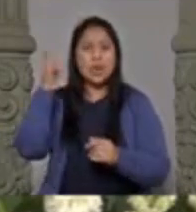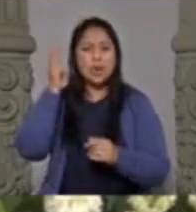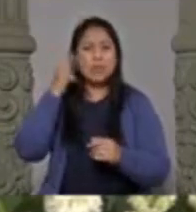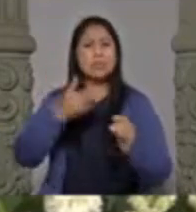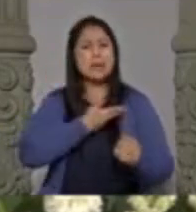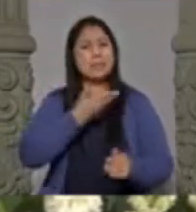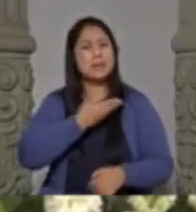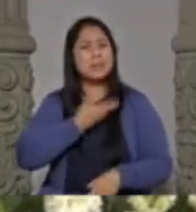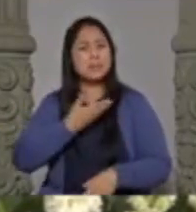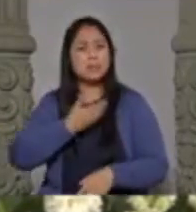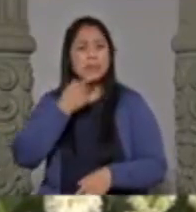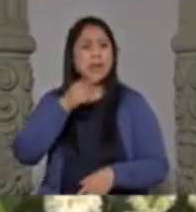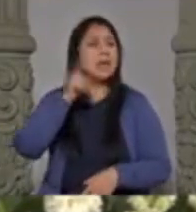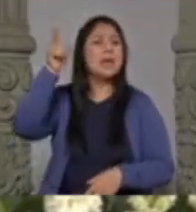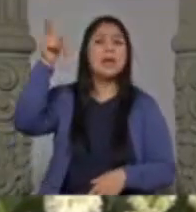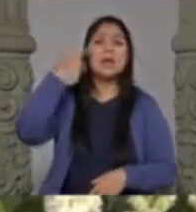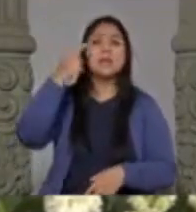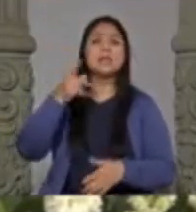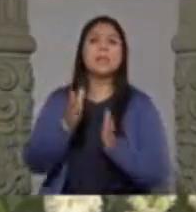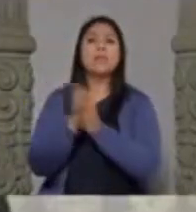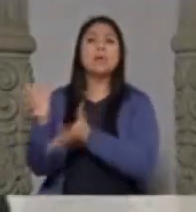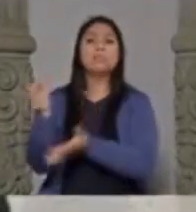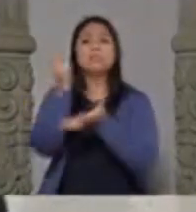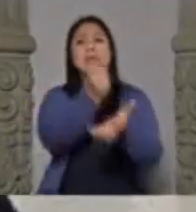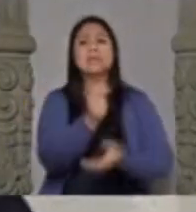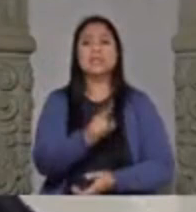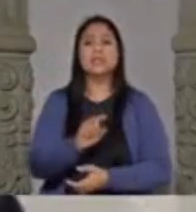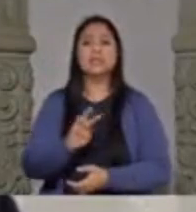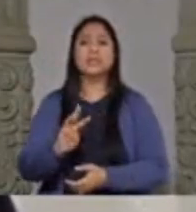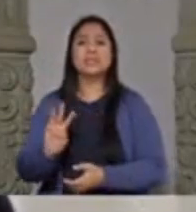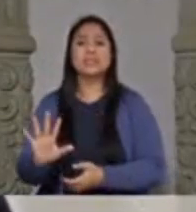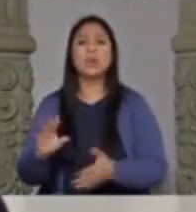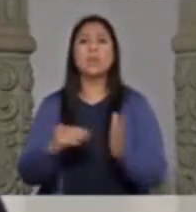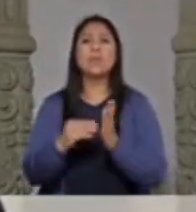1000 veces, es más, creo que ahí fuera la están pidiendo, que devolvamos los 135 millones de quetzales.